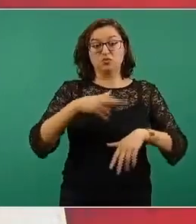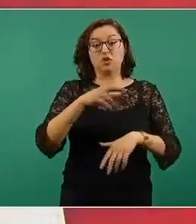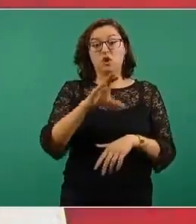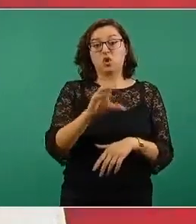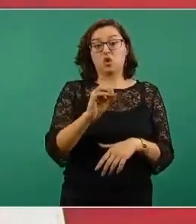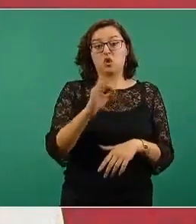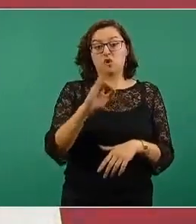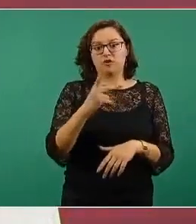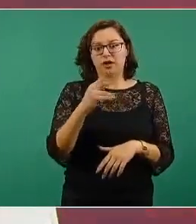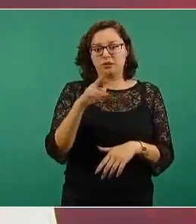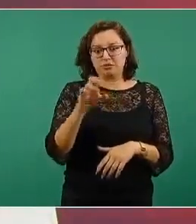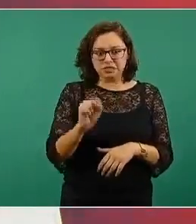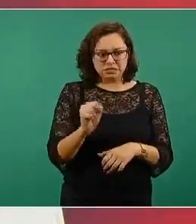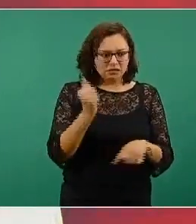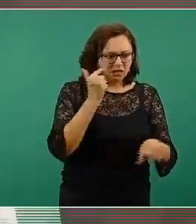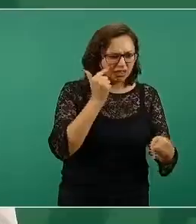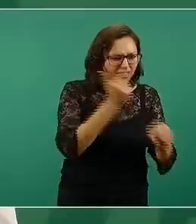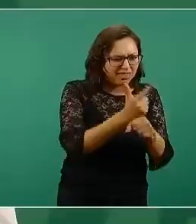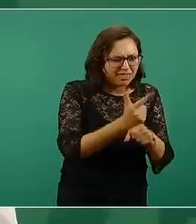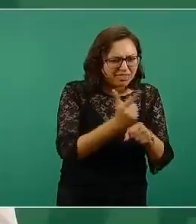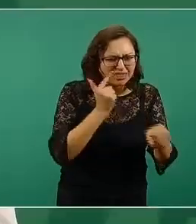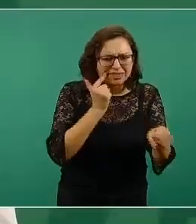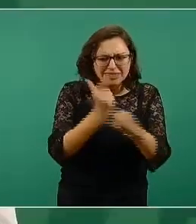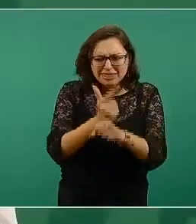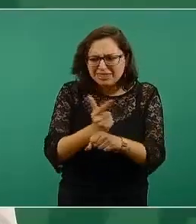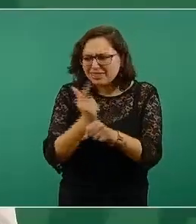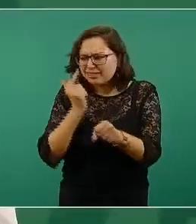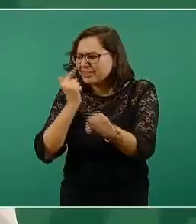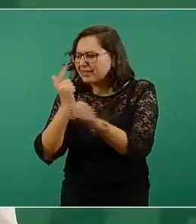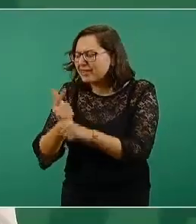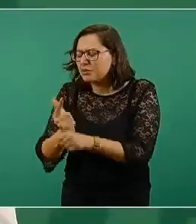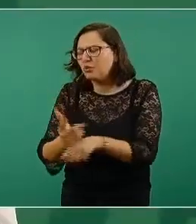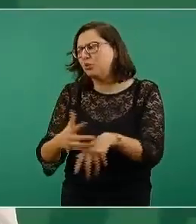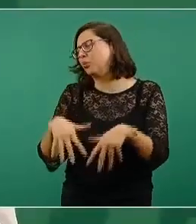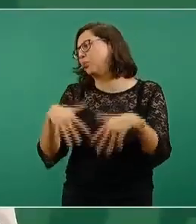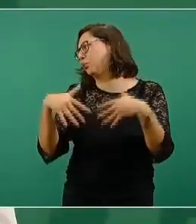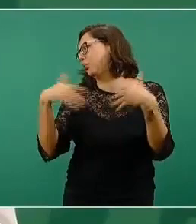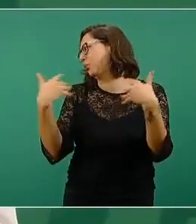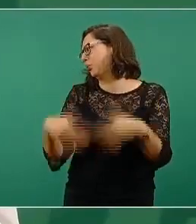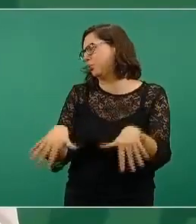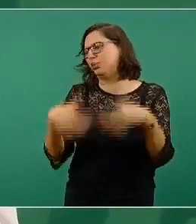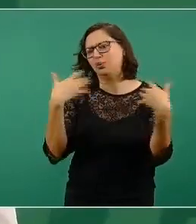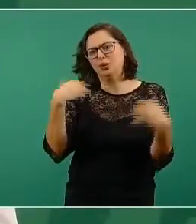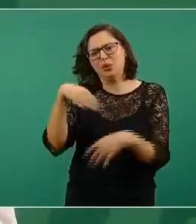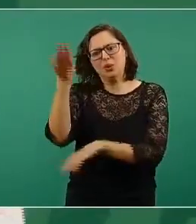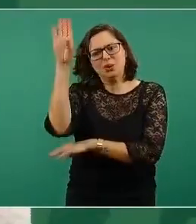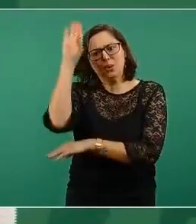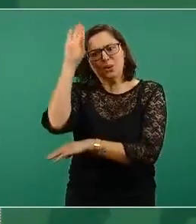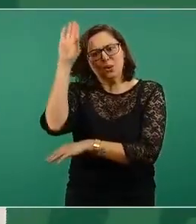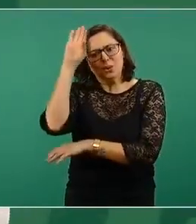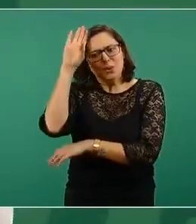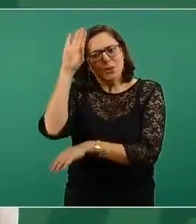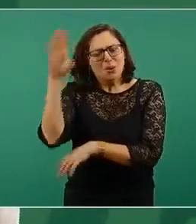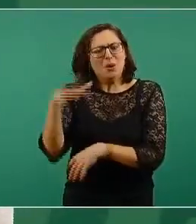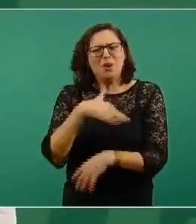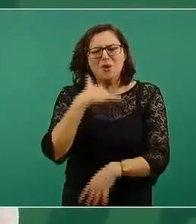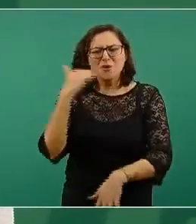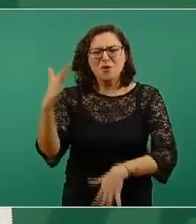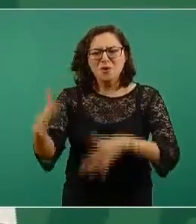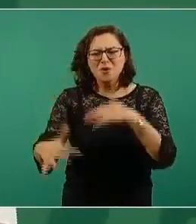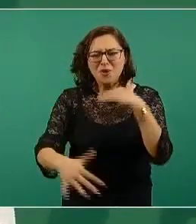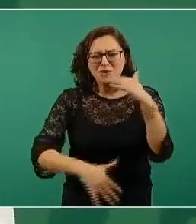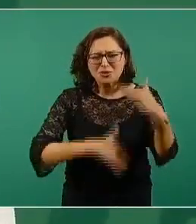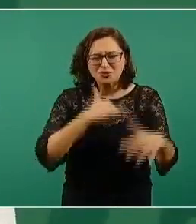teniendo hallazgos impresionantes sobre la corrupción en COFEPRIS en complicidad con distintos